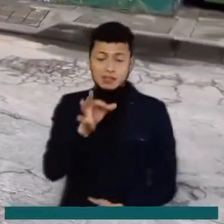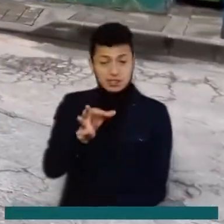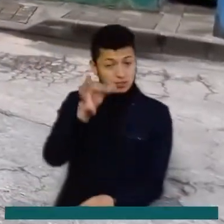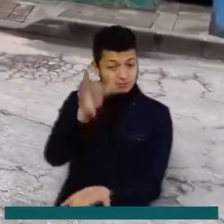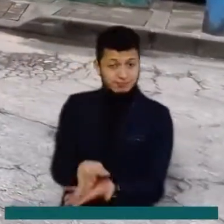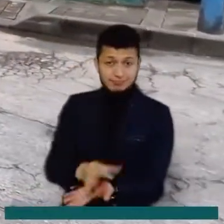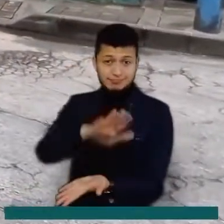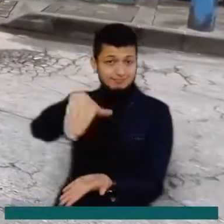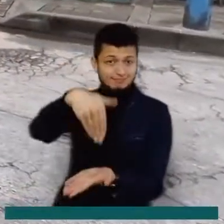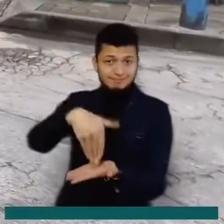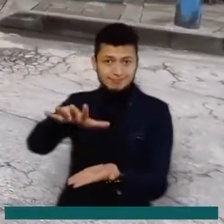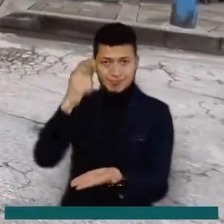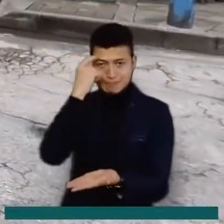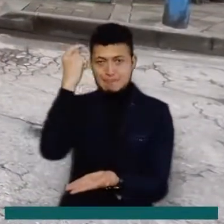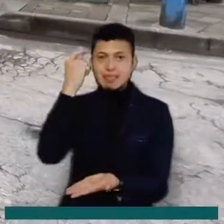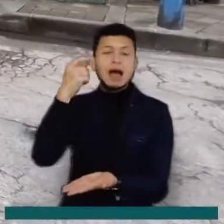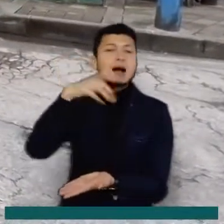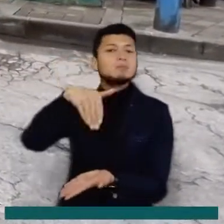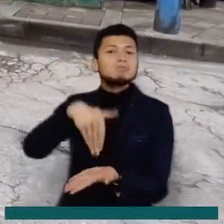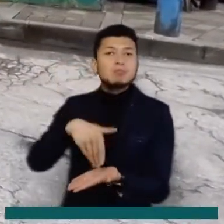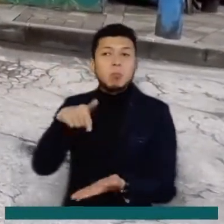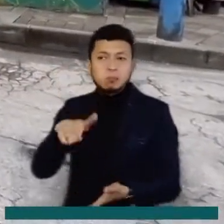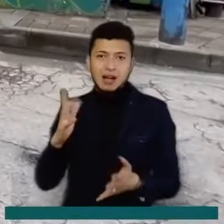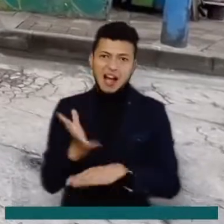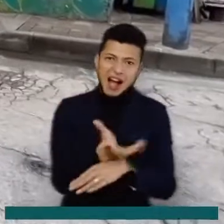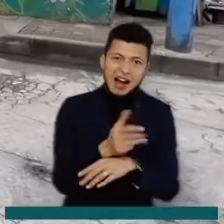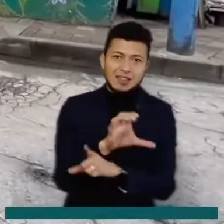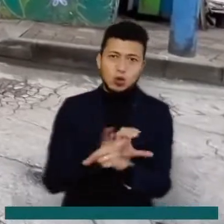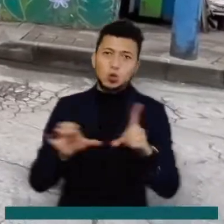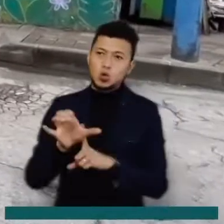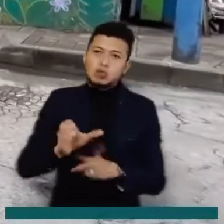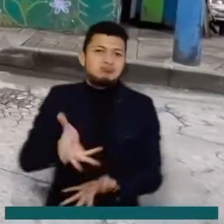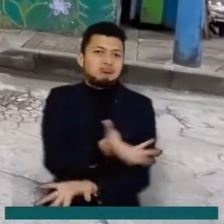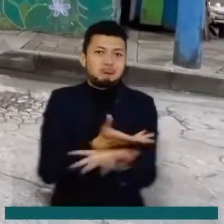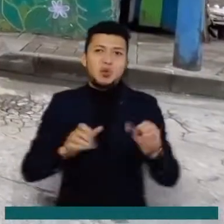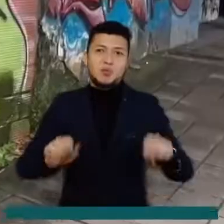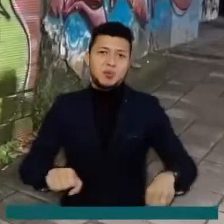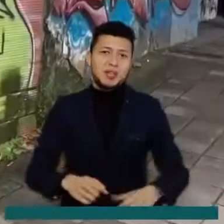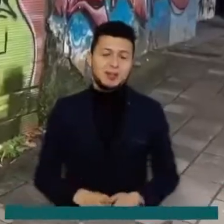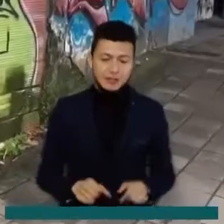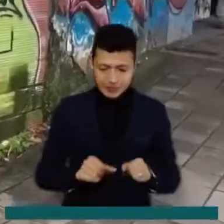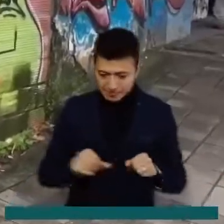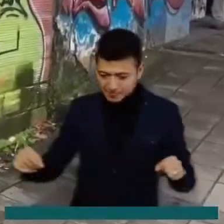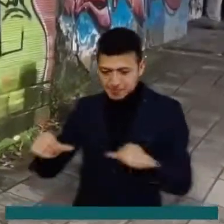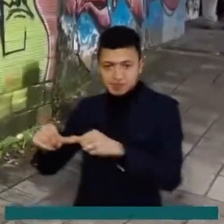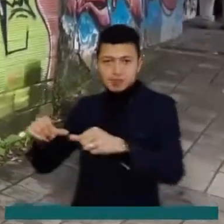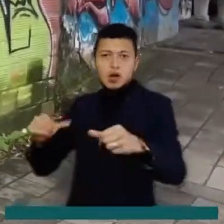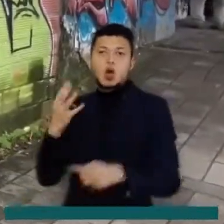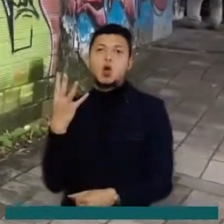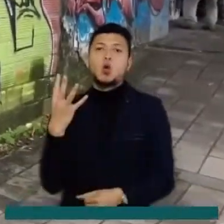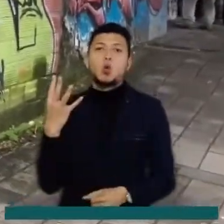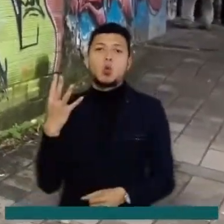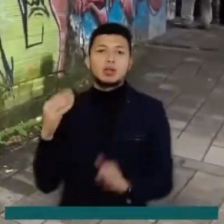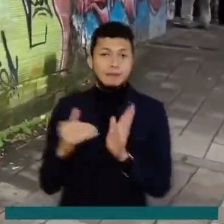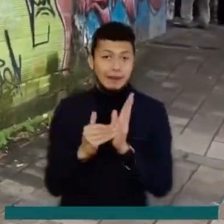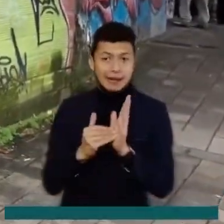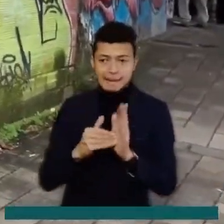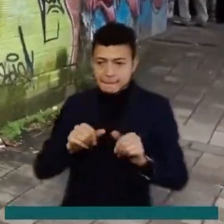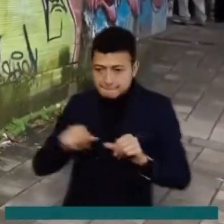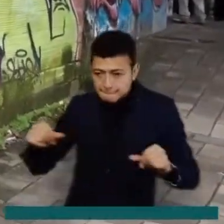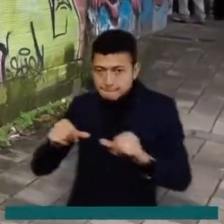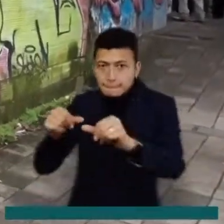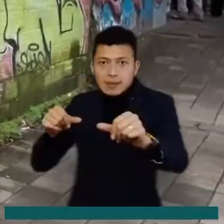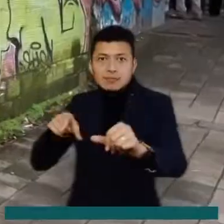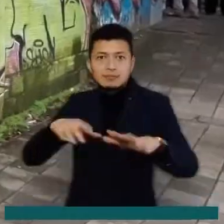centro de la capital del Meta y será un espacio en donde converjan el arte y la cultura. Son cerca de 4.000 metros cuadrados destinados